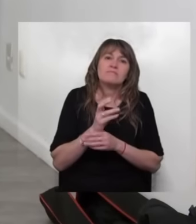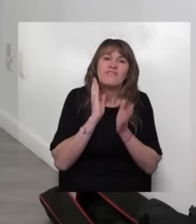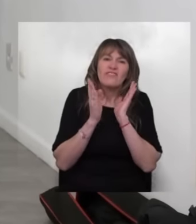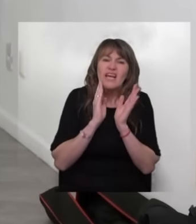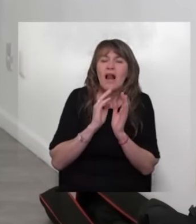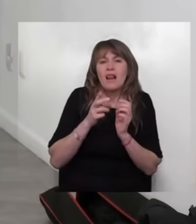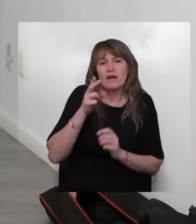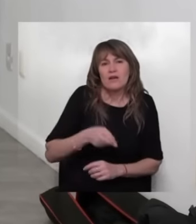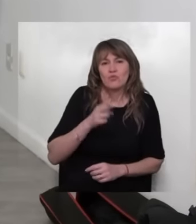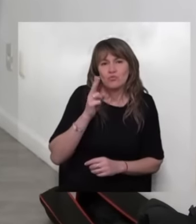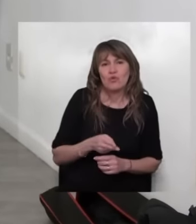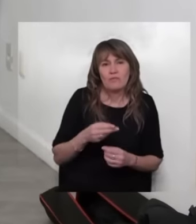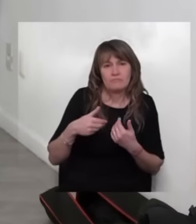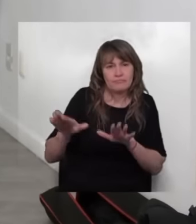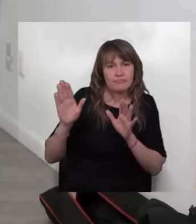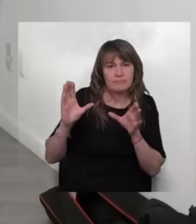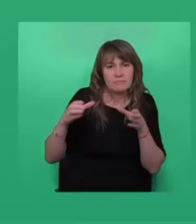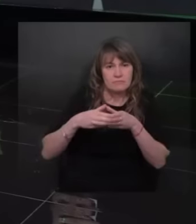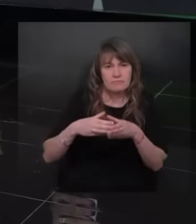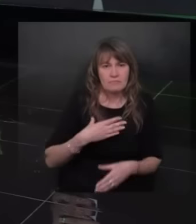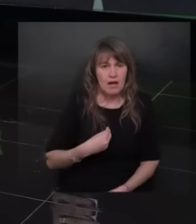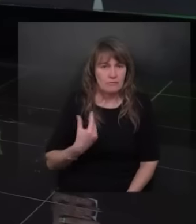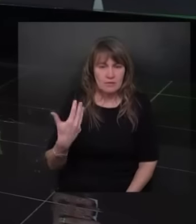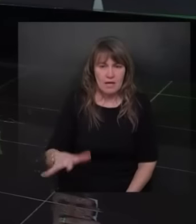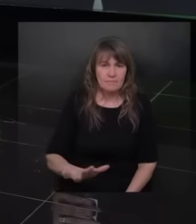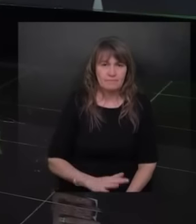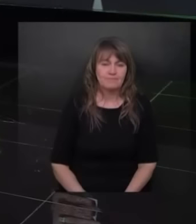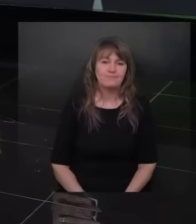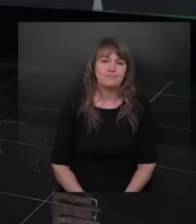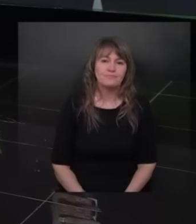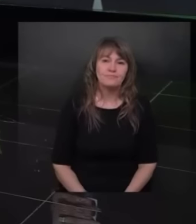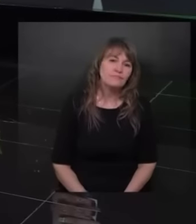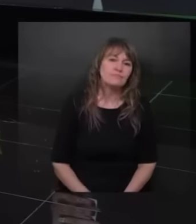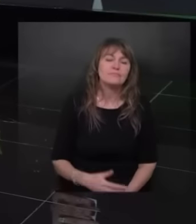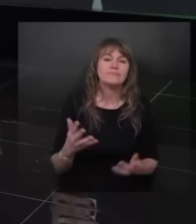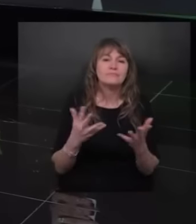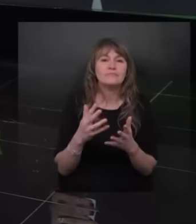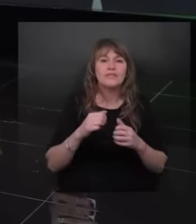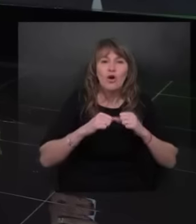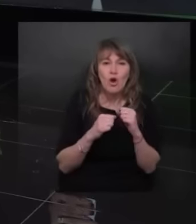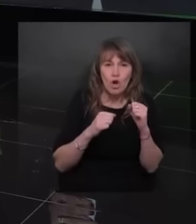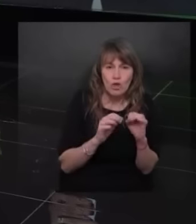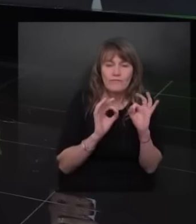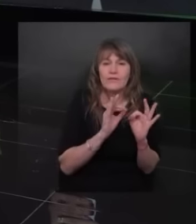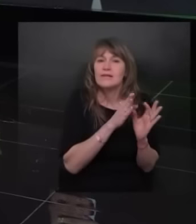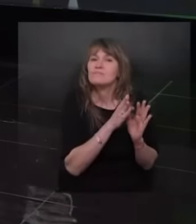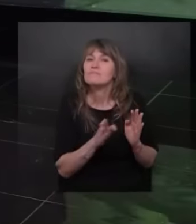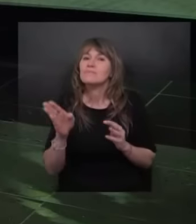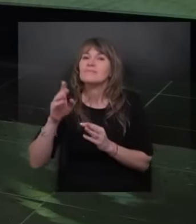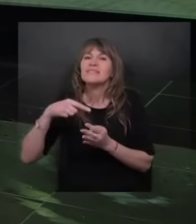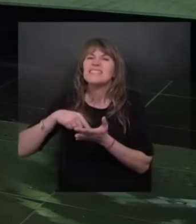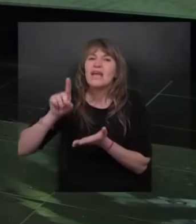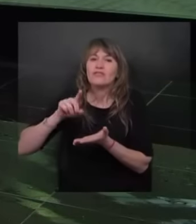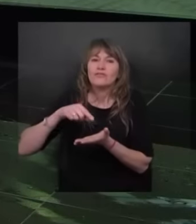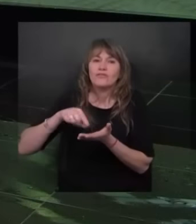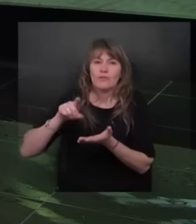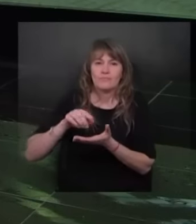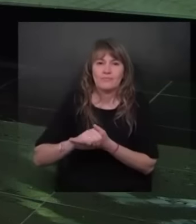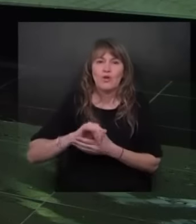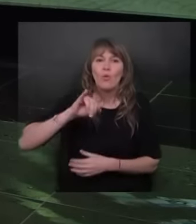palabra de alguno de ellos dos del cordón al centro ahora y con Julieta Núñez tomas Cómo te va